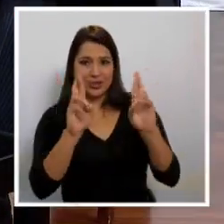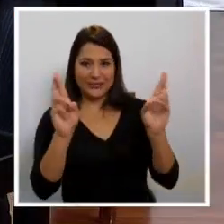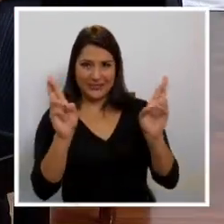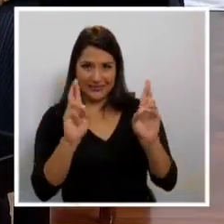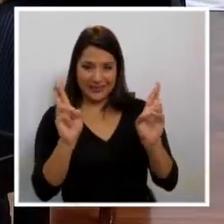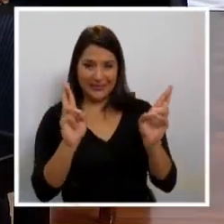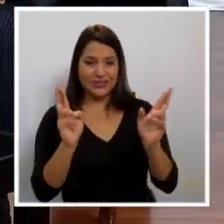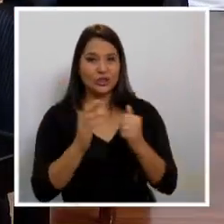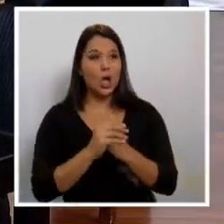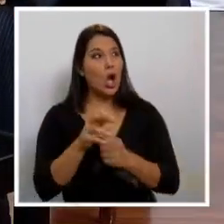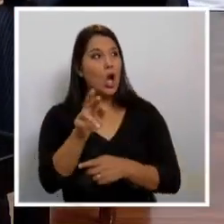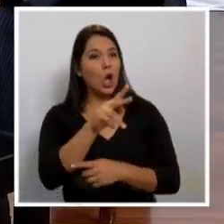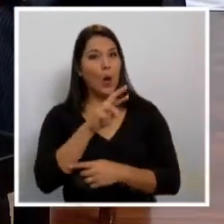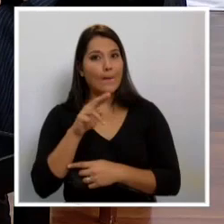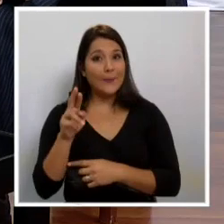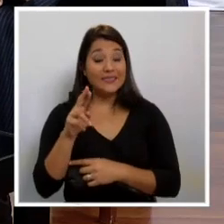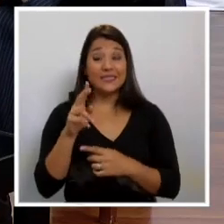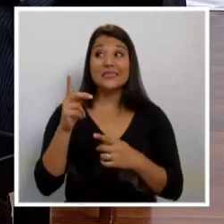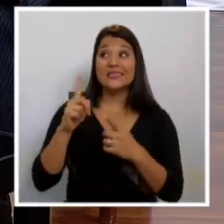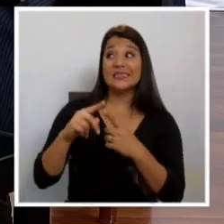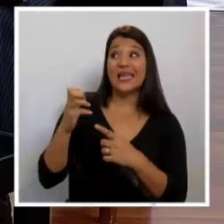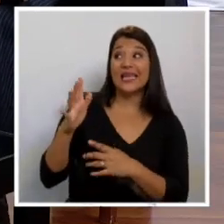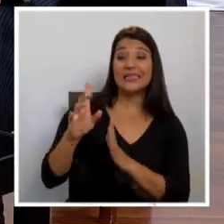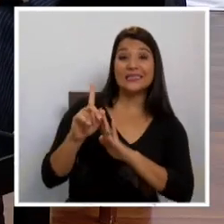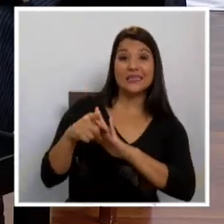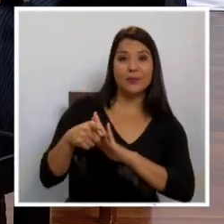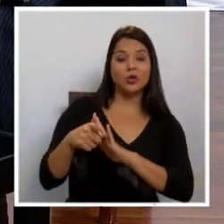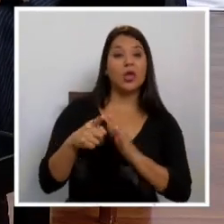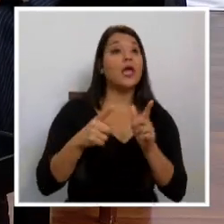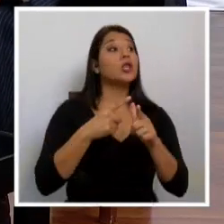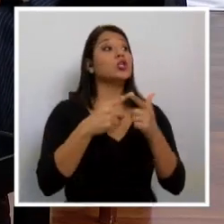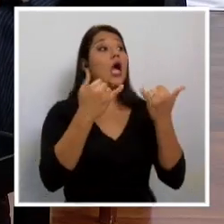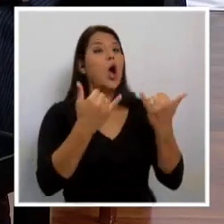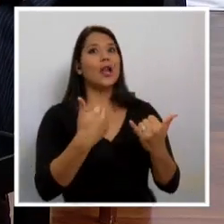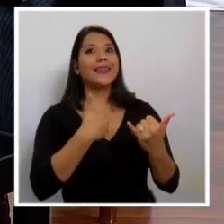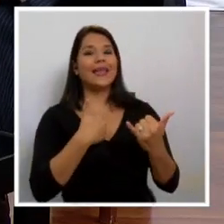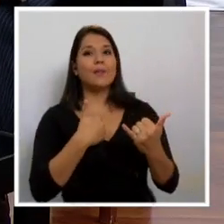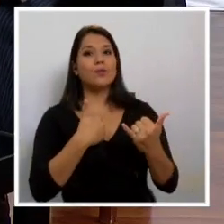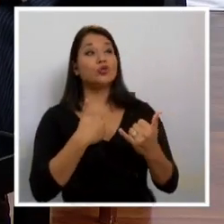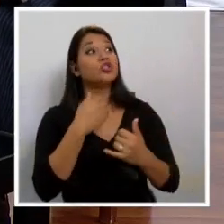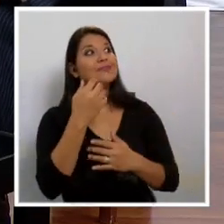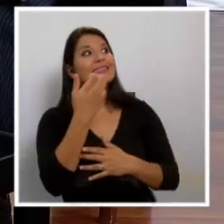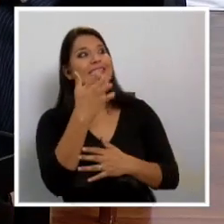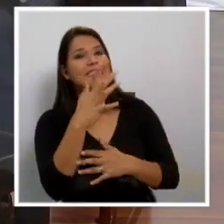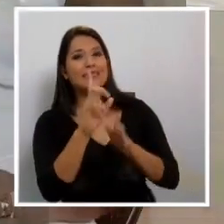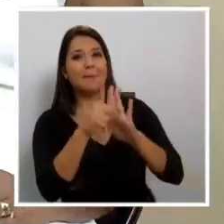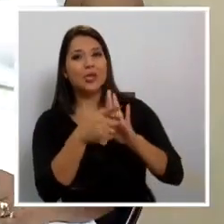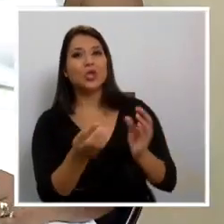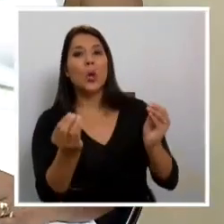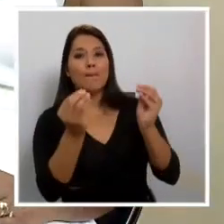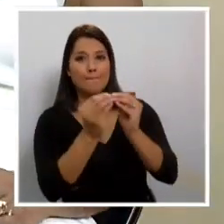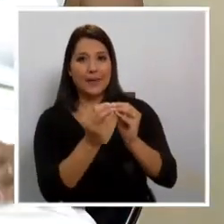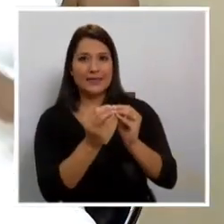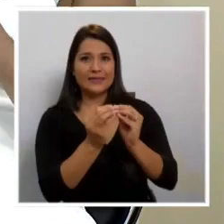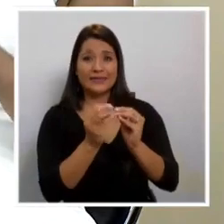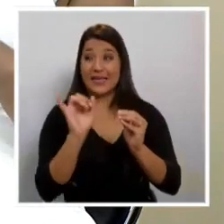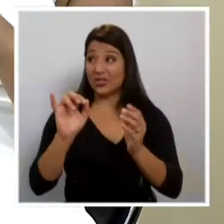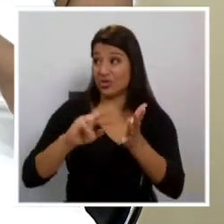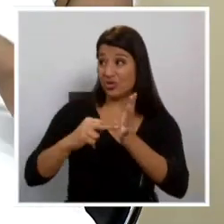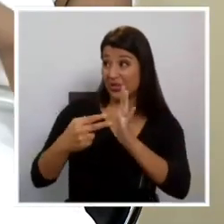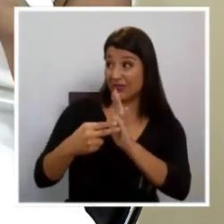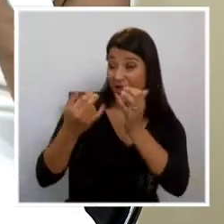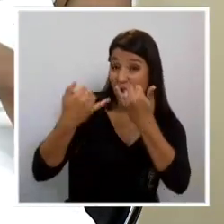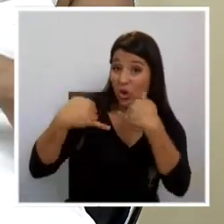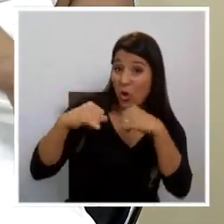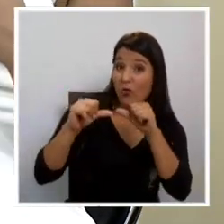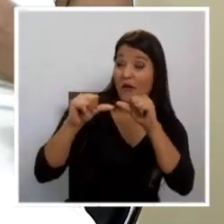receso, Melanie Corrales, y tenemos más información hasta por 15 minutos, es lo que decía Alejandro Barahona. Eso quiere decir que siguen